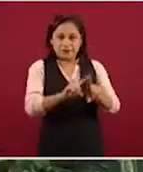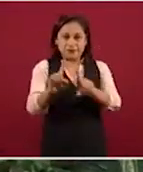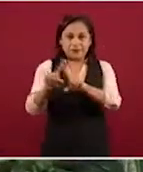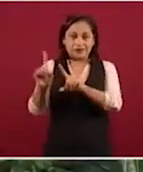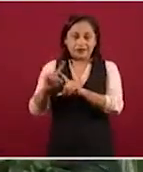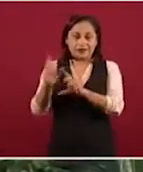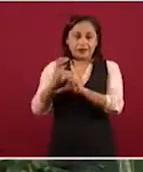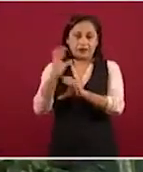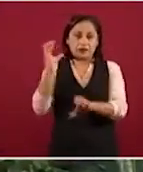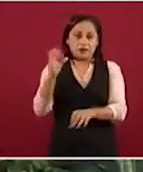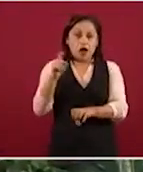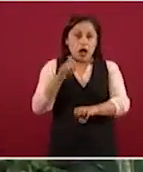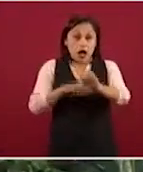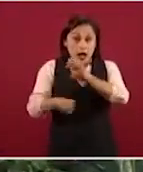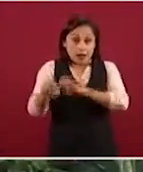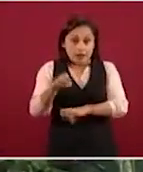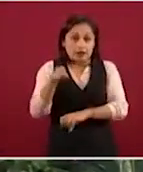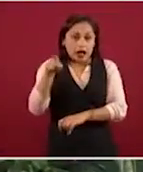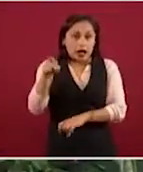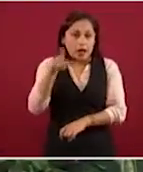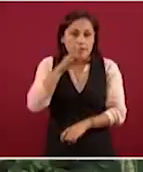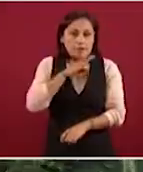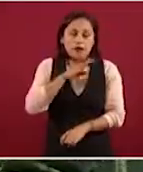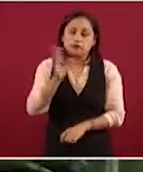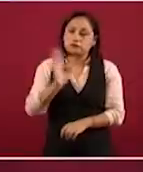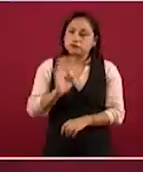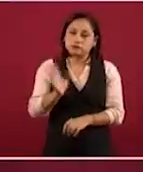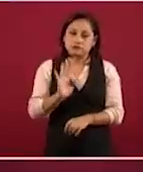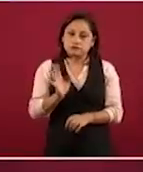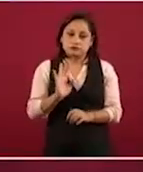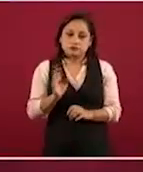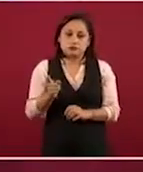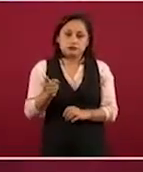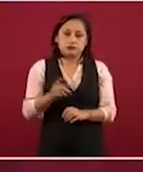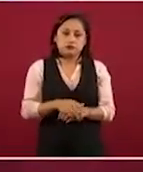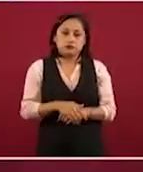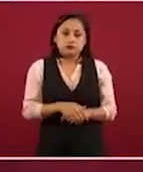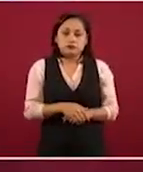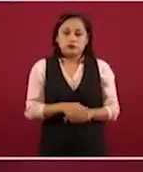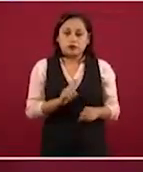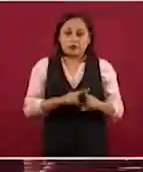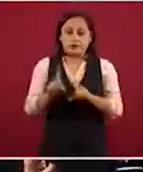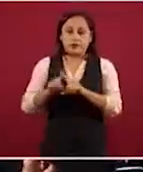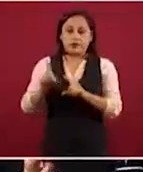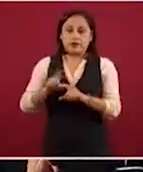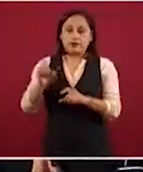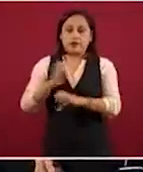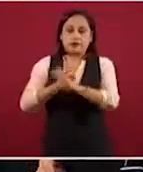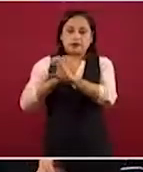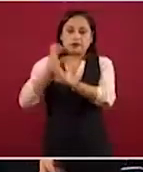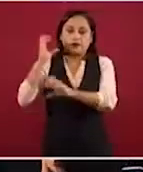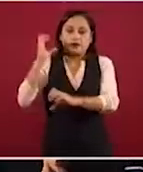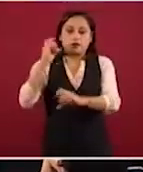la empresa X la que detectamos, es de diferentes.